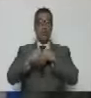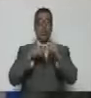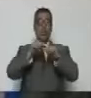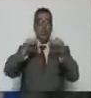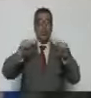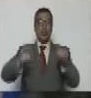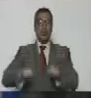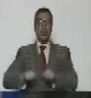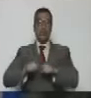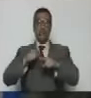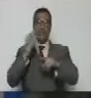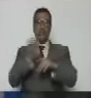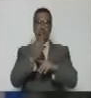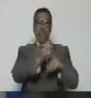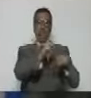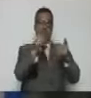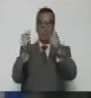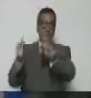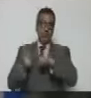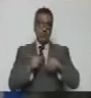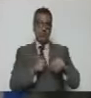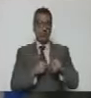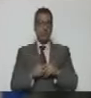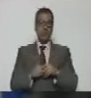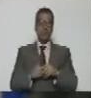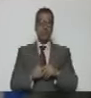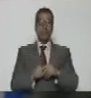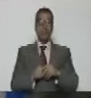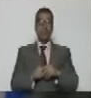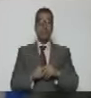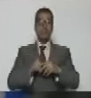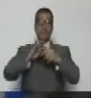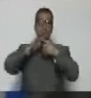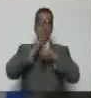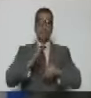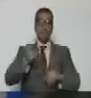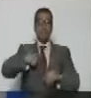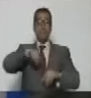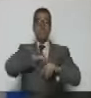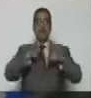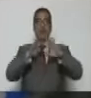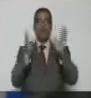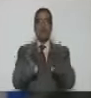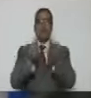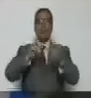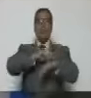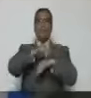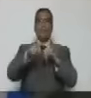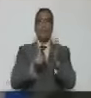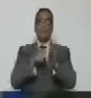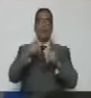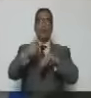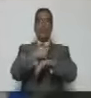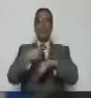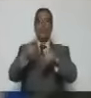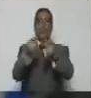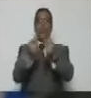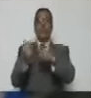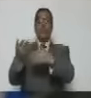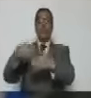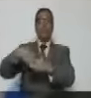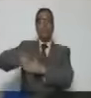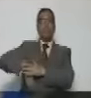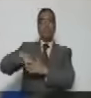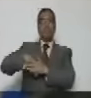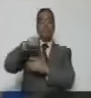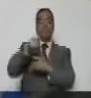sistema depredador capitalista, que somete a nuestro planeta entero y que busca el lucro